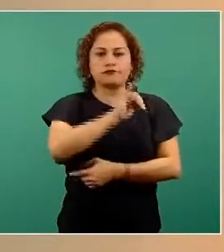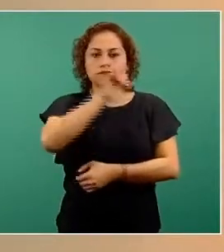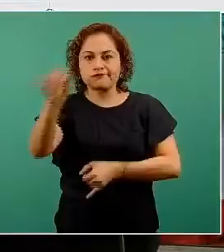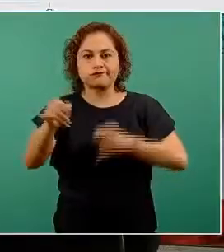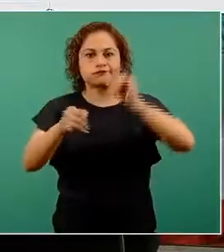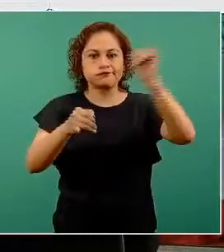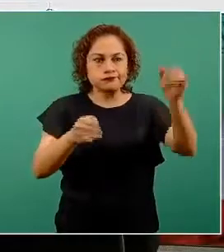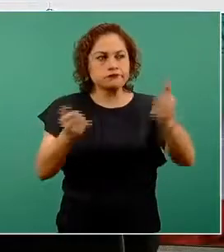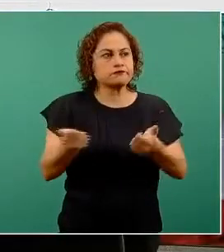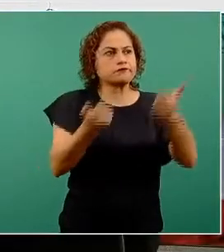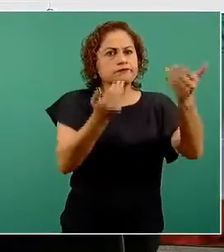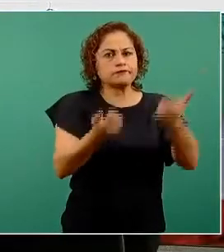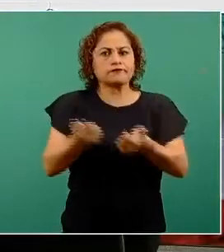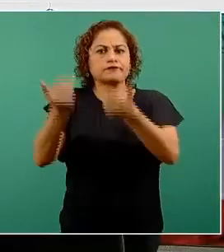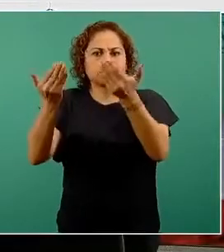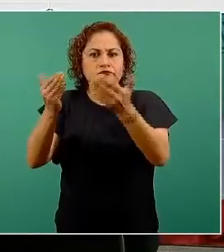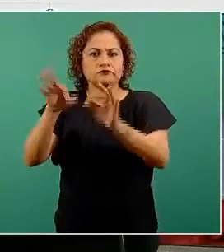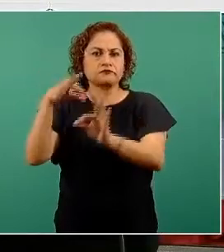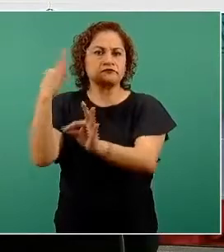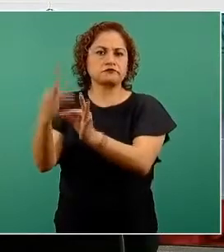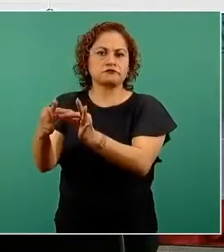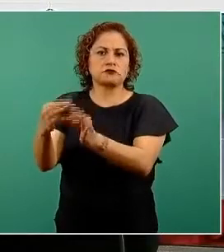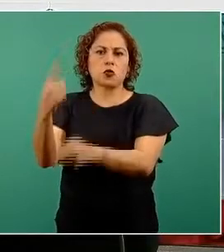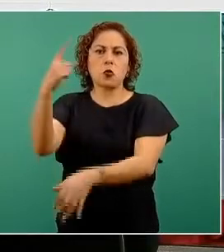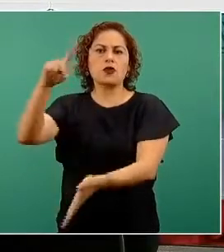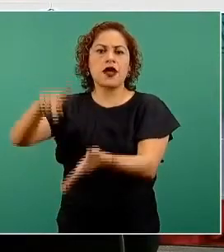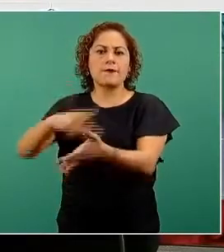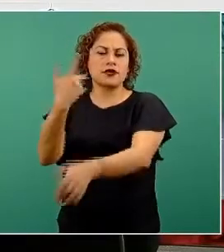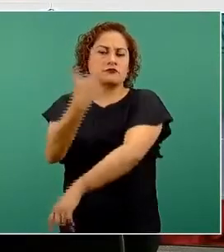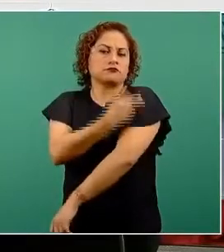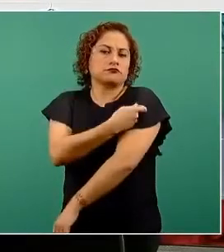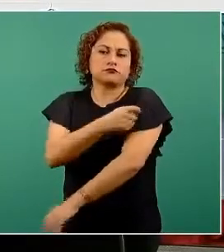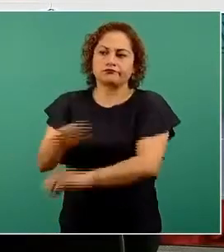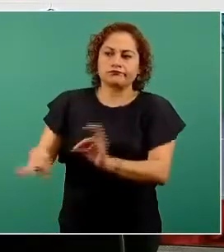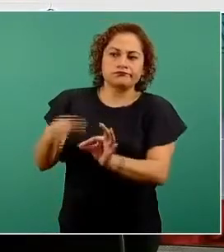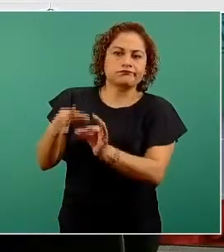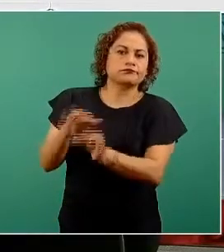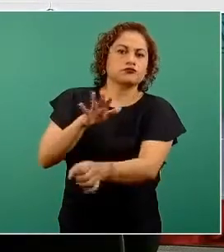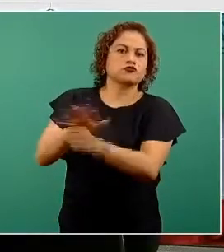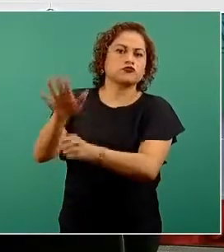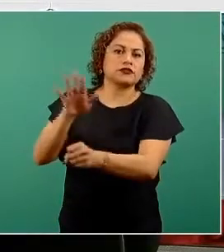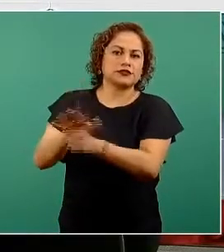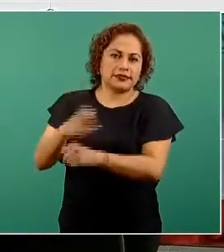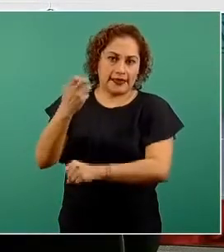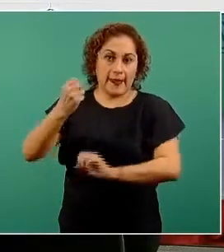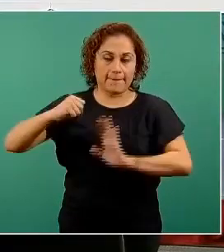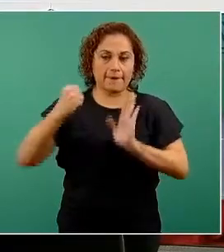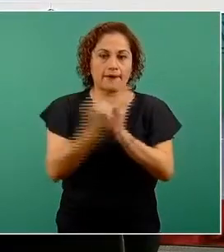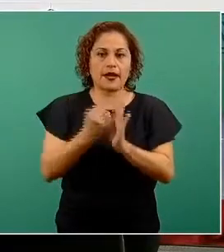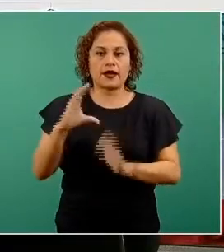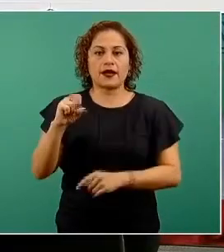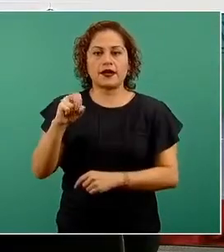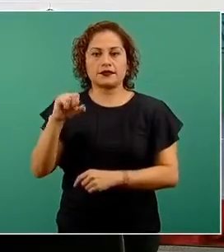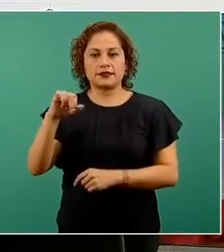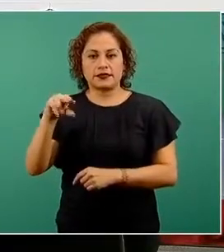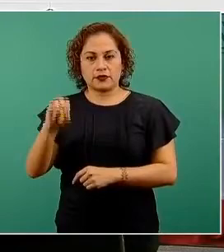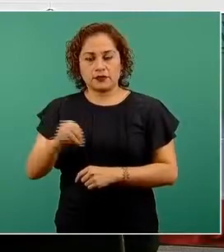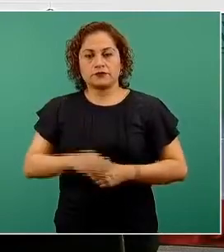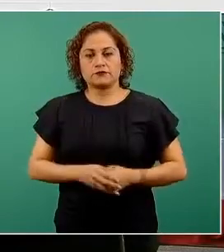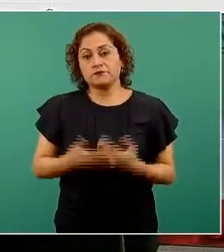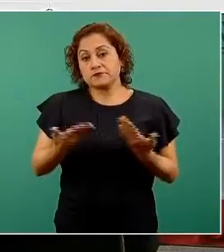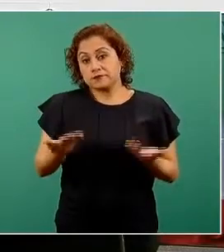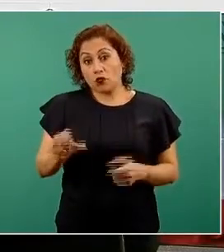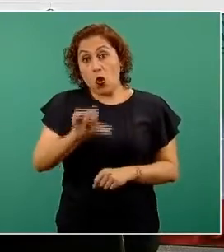recorrido, ya se logró la protección completa para la persona vacunada si utilizamos CanSino. Y no se necesita, desde luego, toda